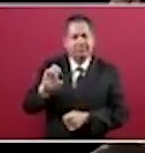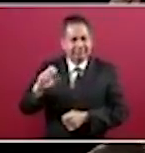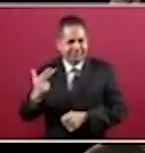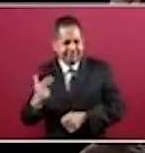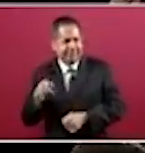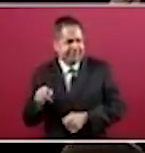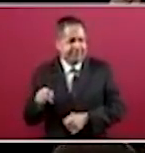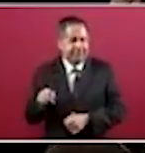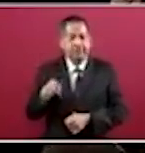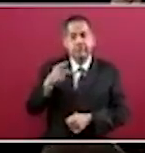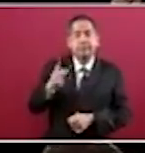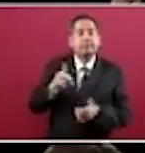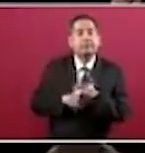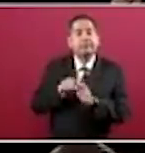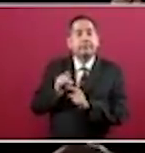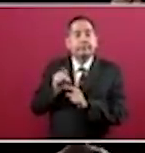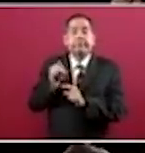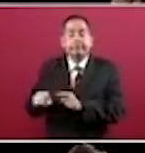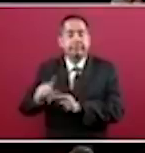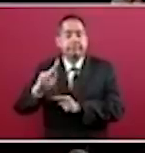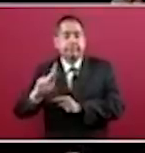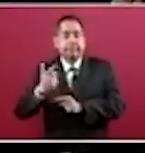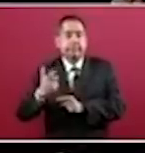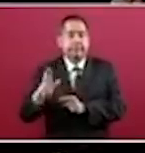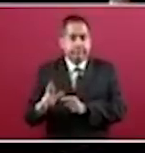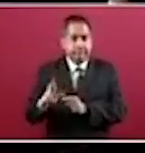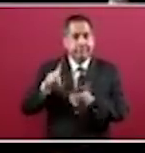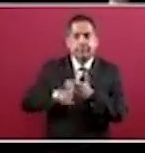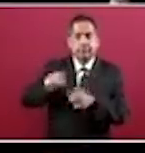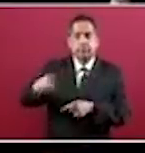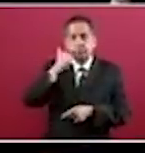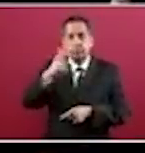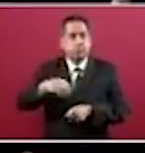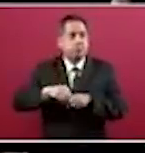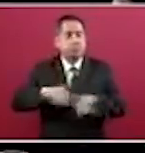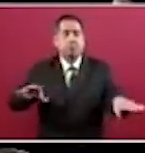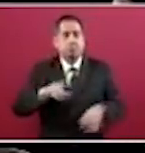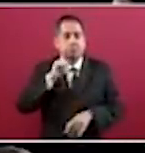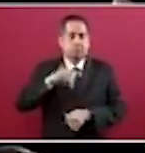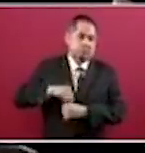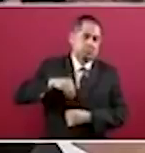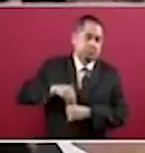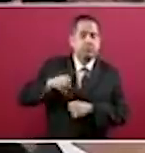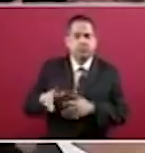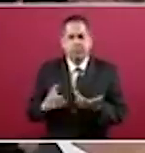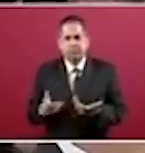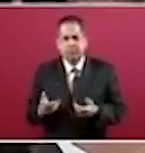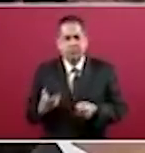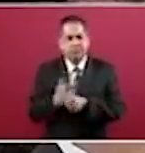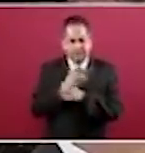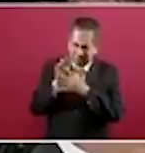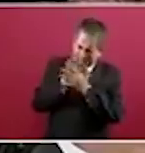pero es la PGR la que no ha querido dar a conocer esa información. Esta